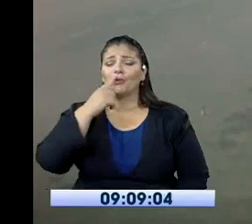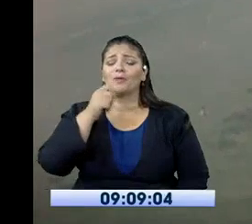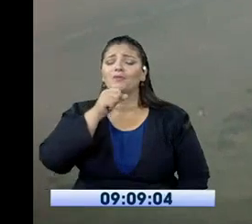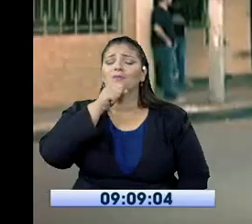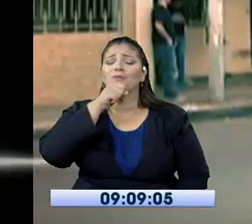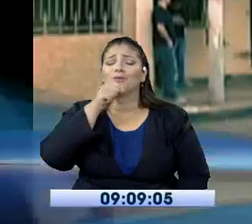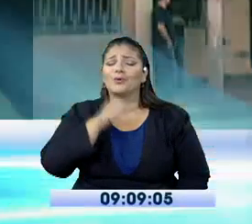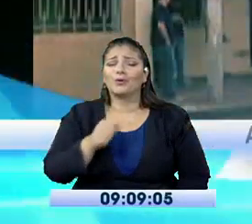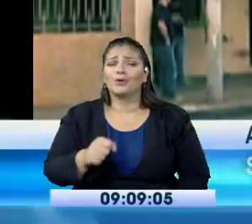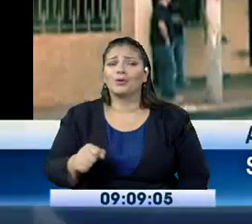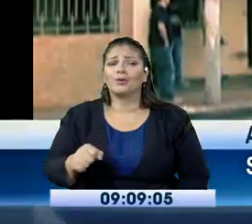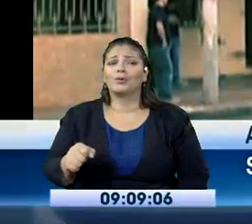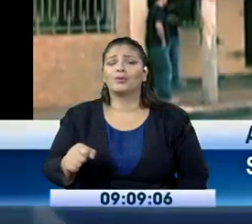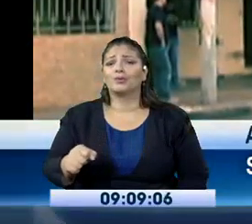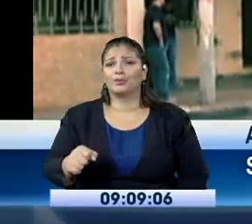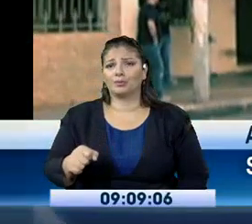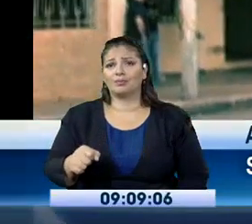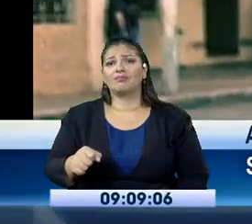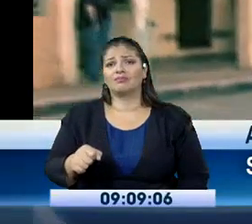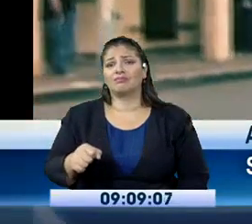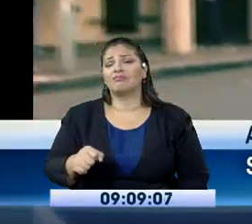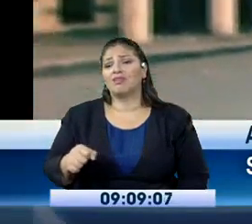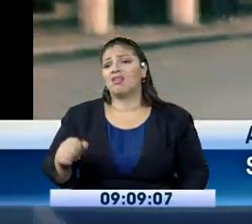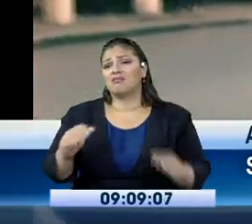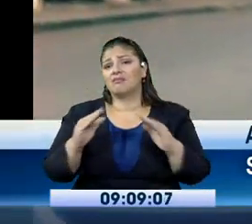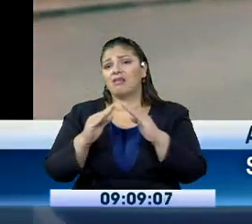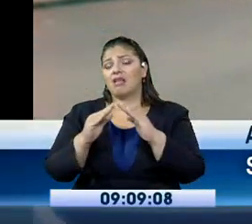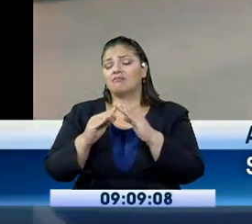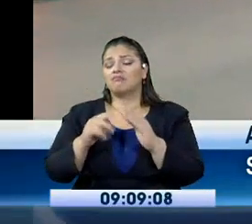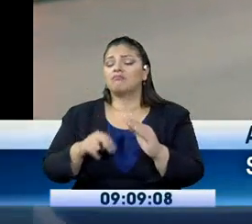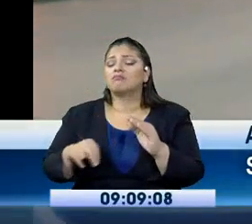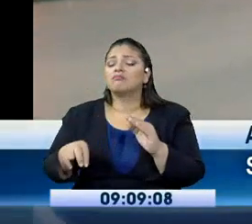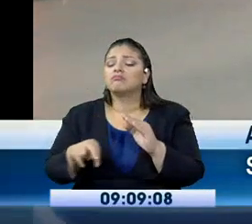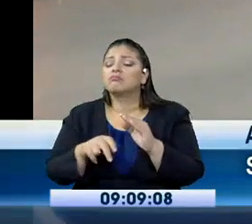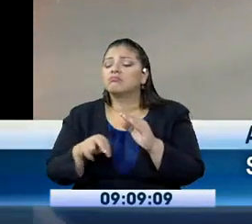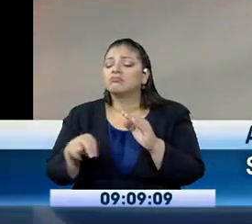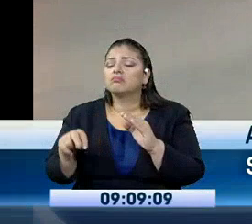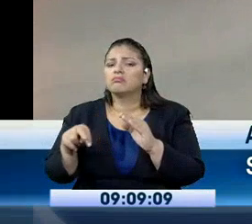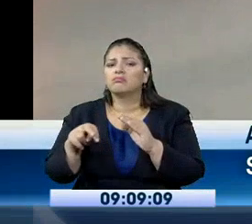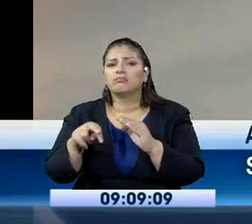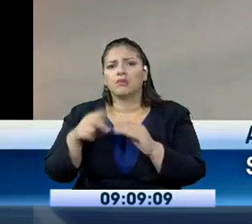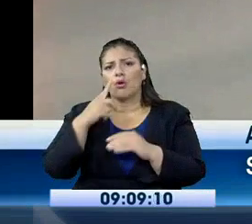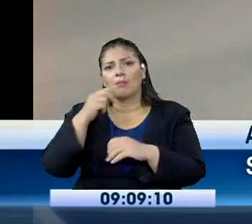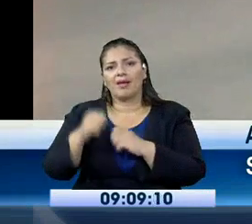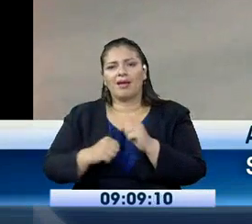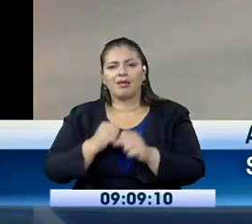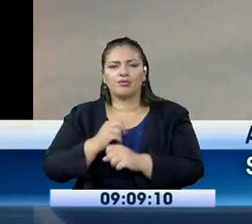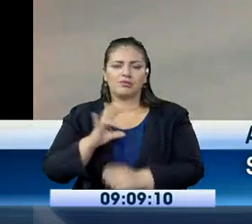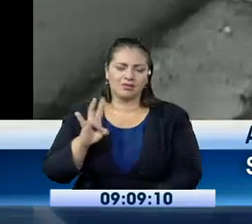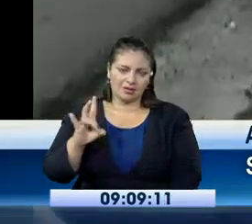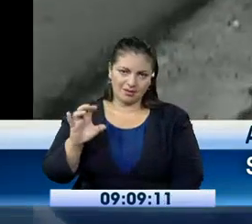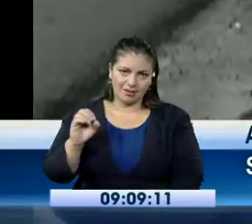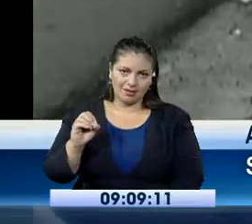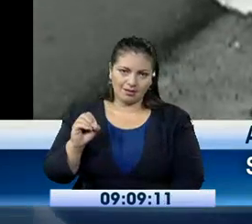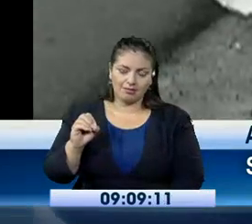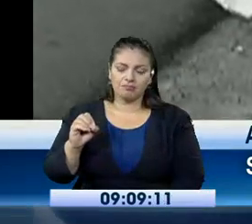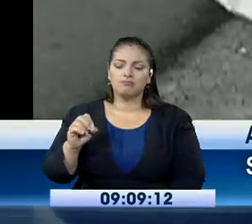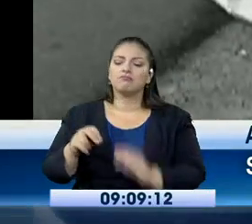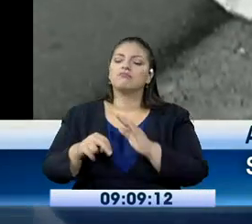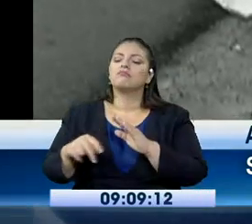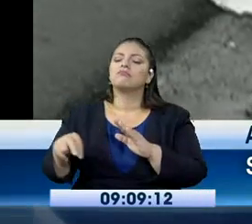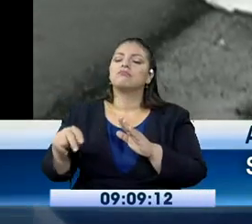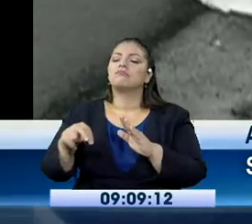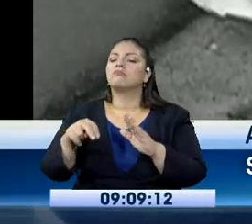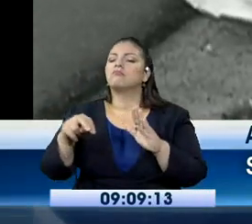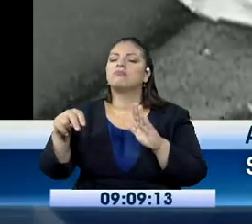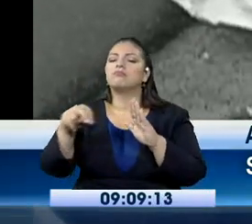en el barrio de Cuenca y la 17. Un hombre de 70 años de edad, según versiones de testigos, se lanzó desde